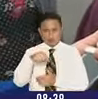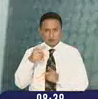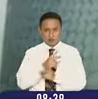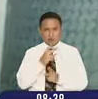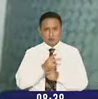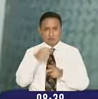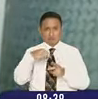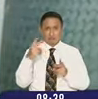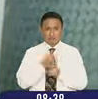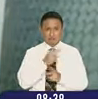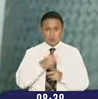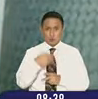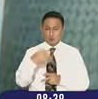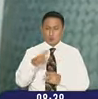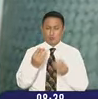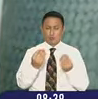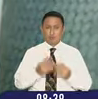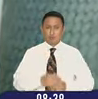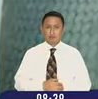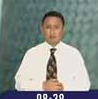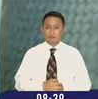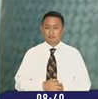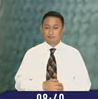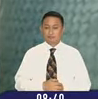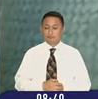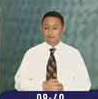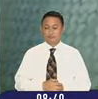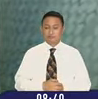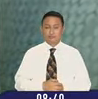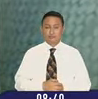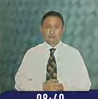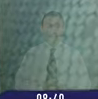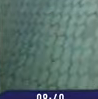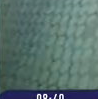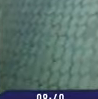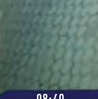delincuencia. En Quito informó Adriana Rojas.